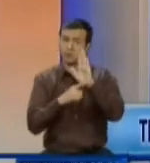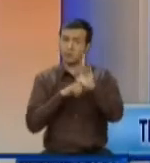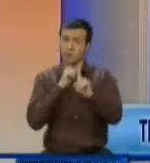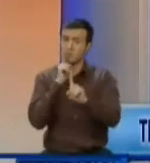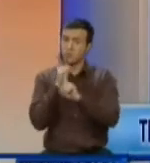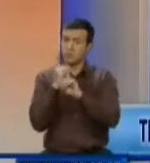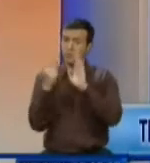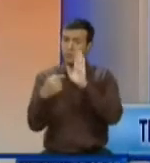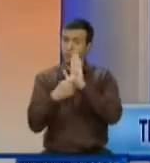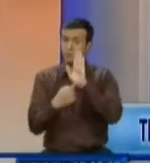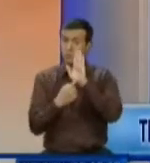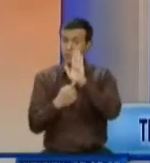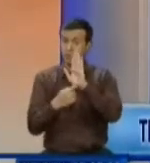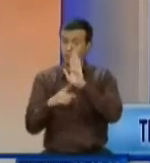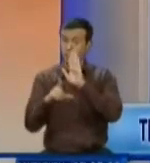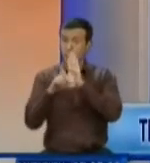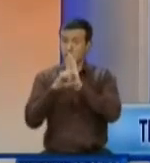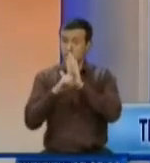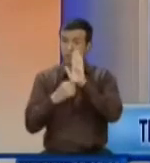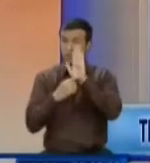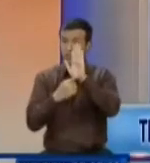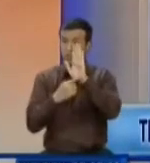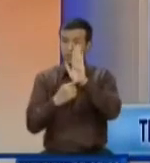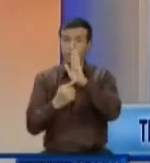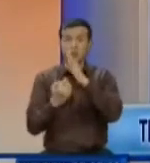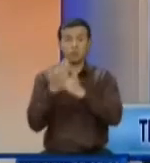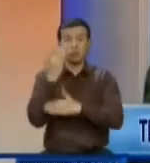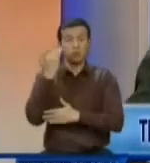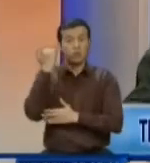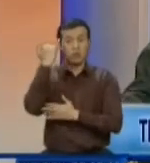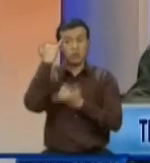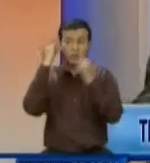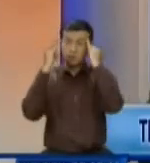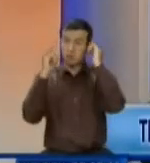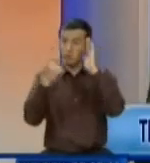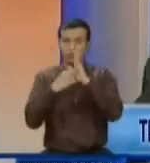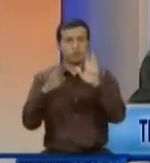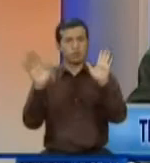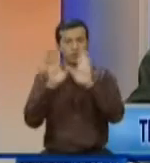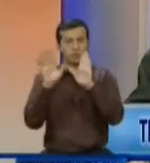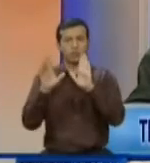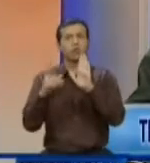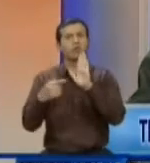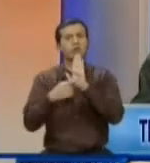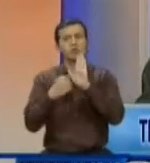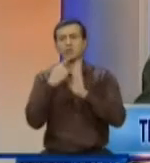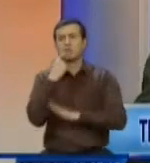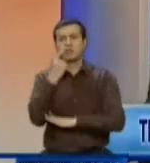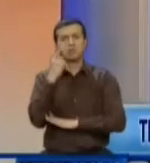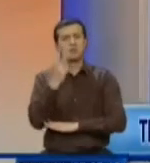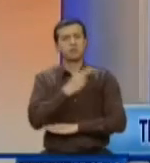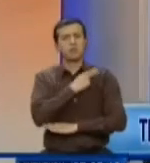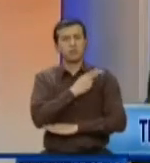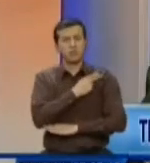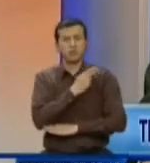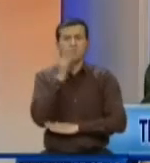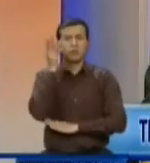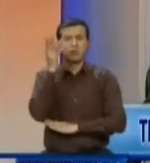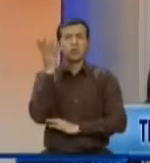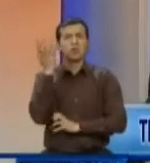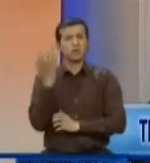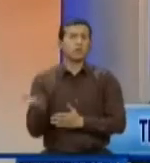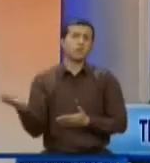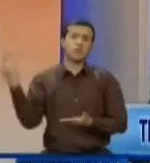la codificación no es una ley la codificación no cree impuestos la codificación del sistema hospitalario docente tratando de